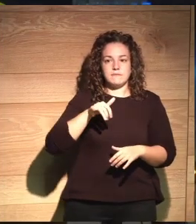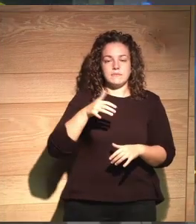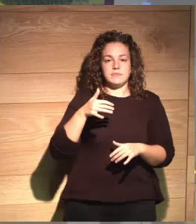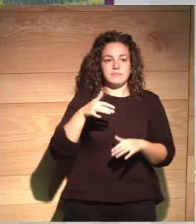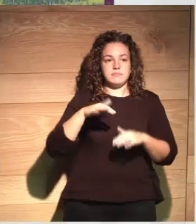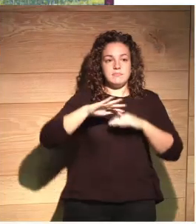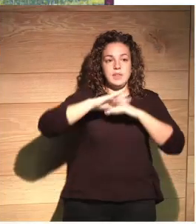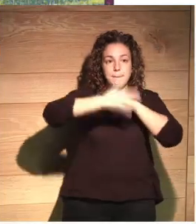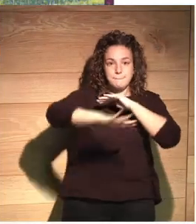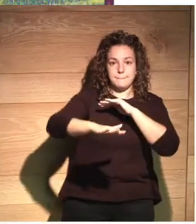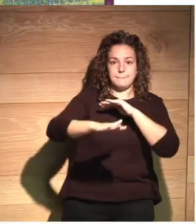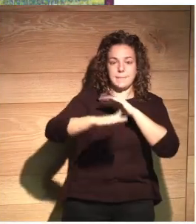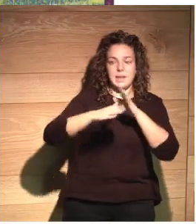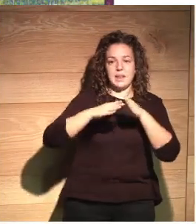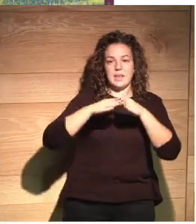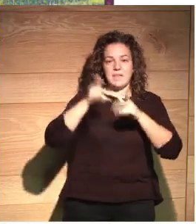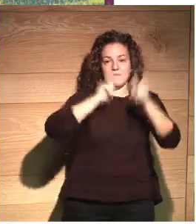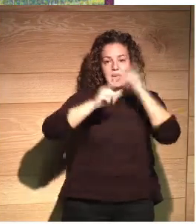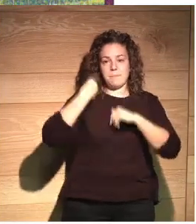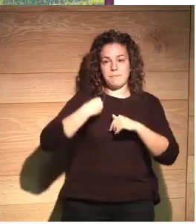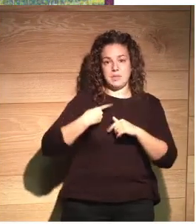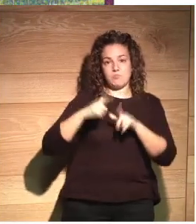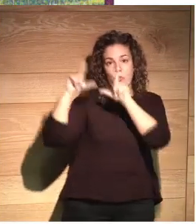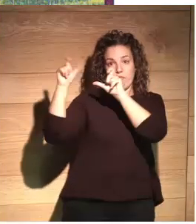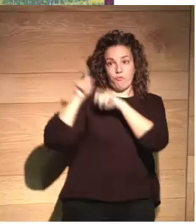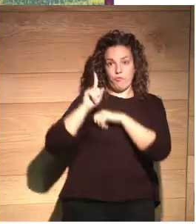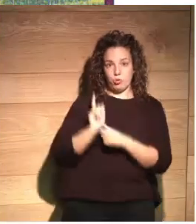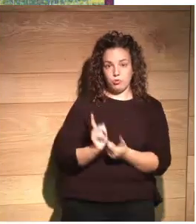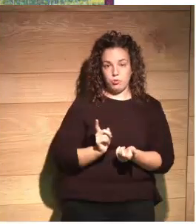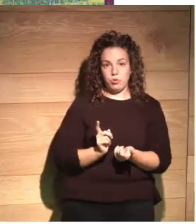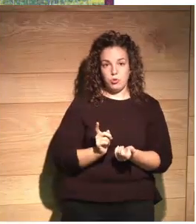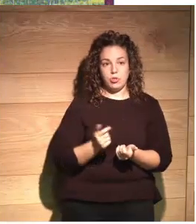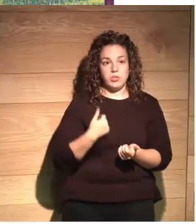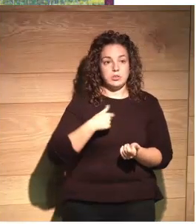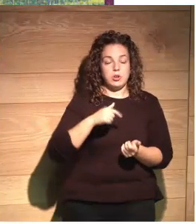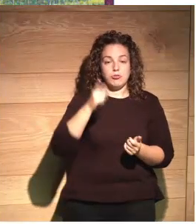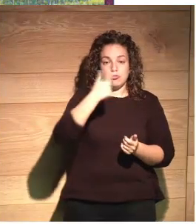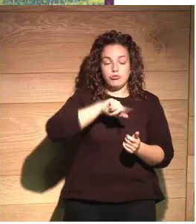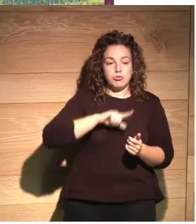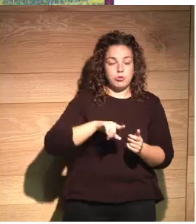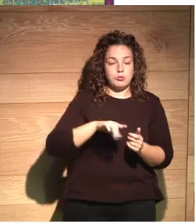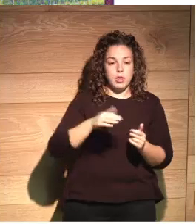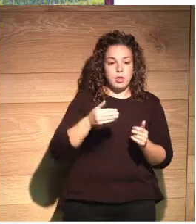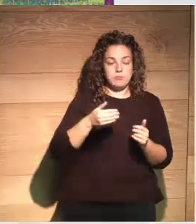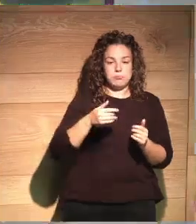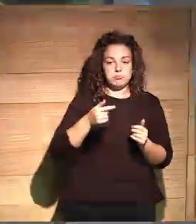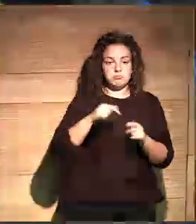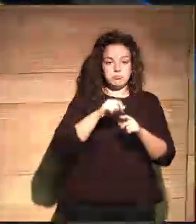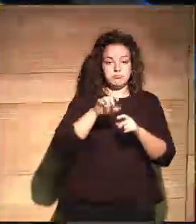océano así y esto tampoco pasa y el motivo es porque no podemos predecir el futuro